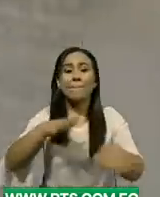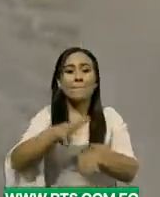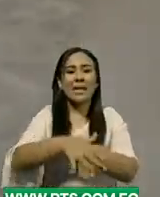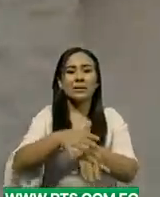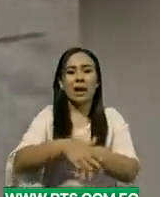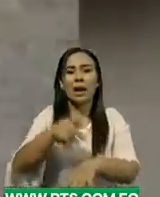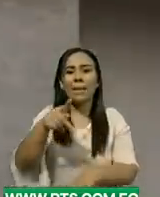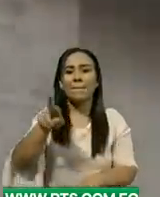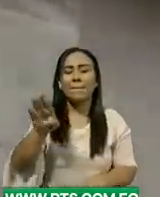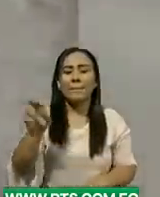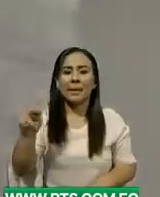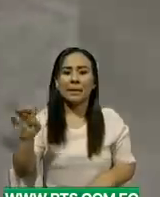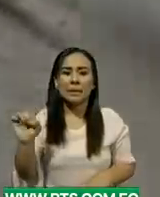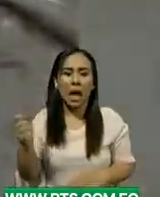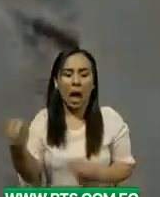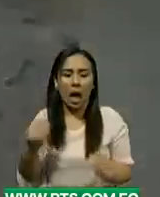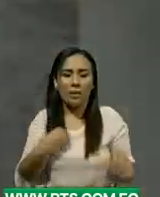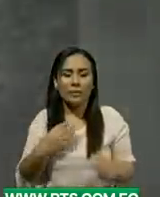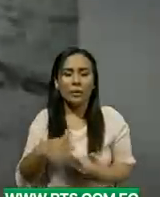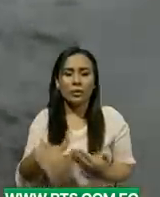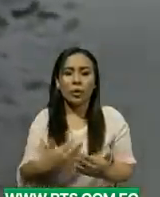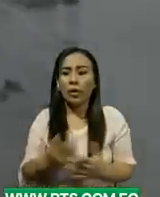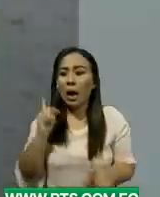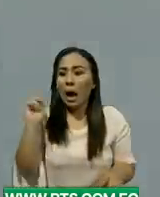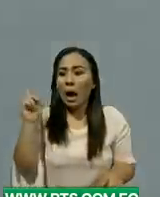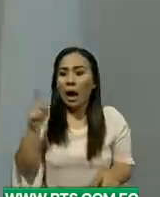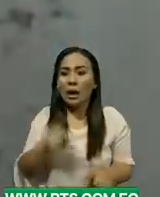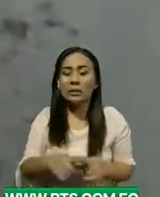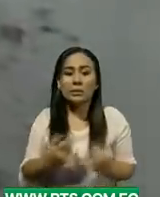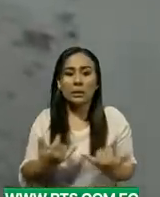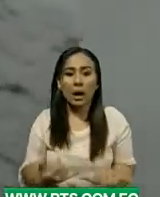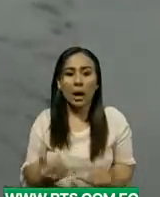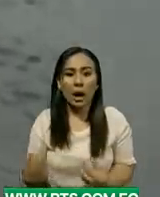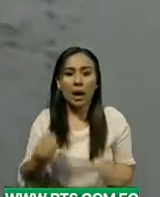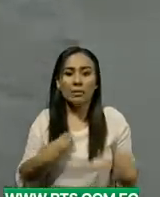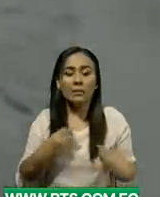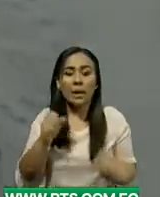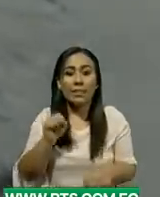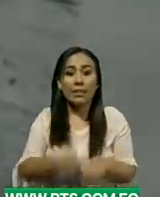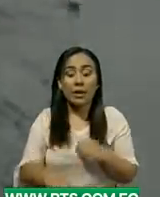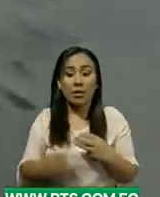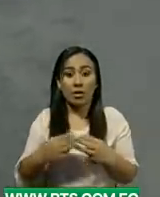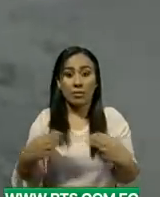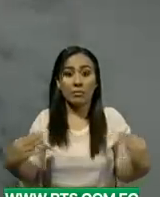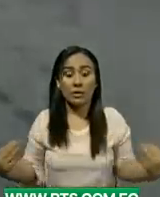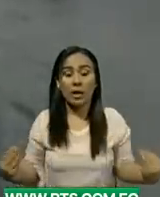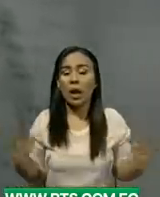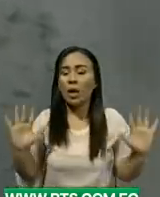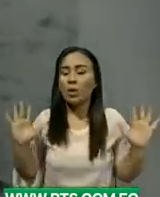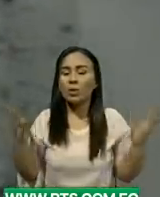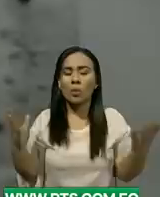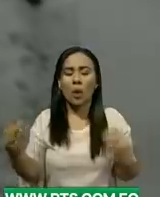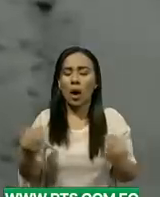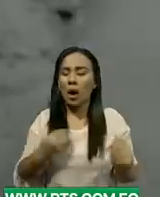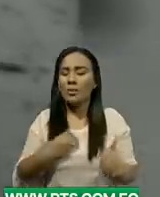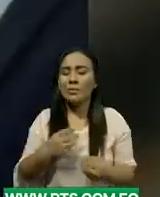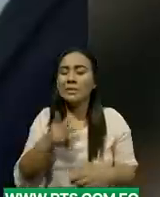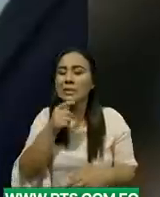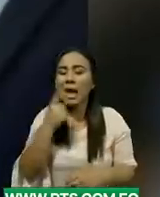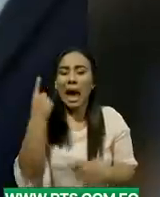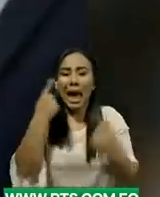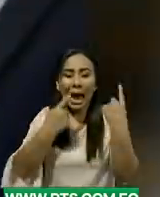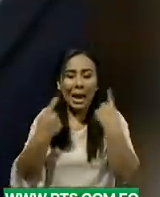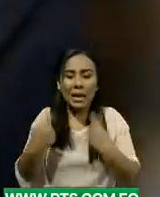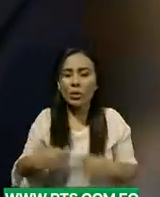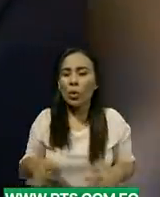la Prensa. Y hasta el momento, los informes oficiales señalan que aparte de los daños materiales, no existen registros de heridos. Hemos